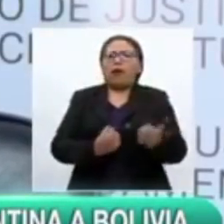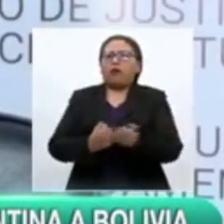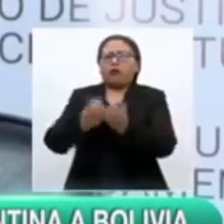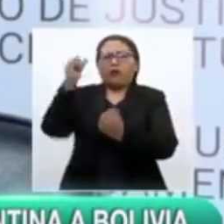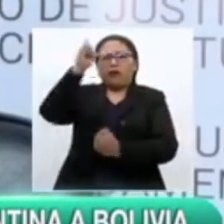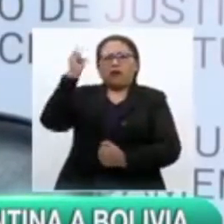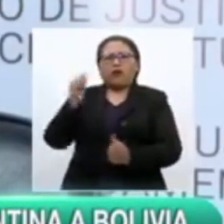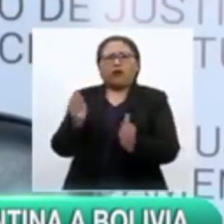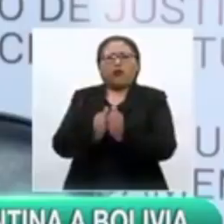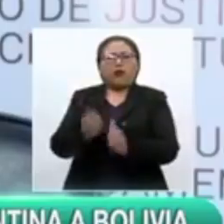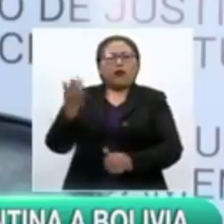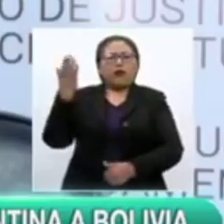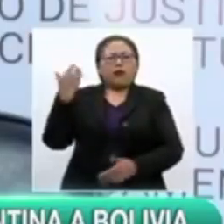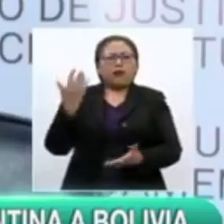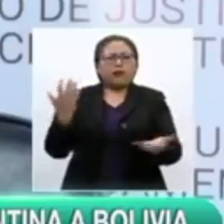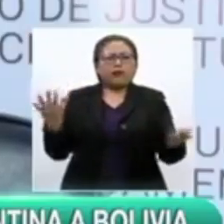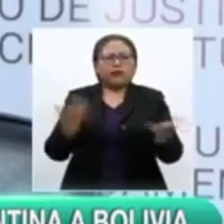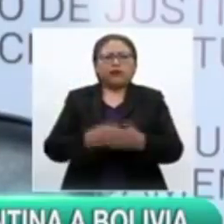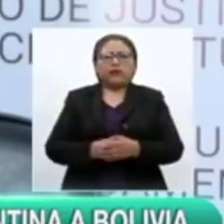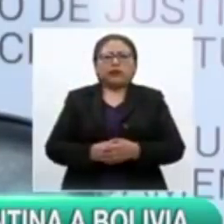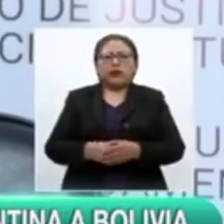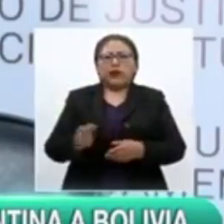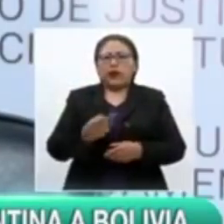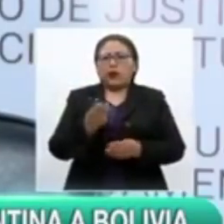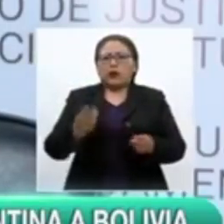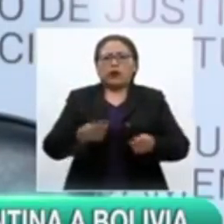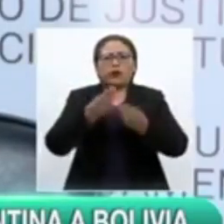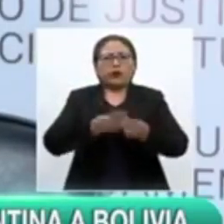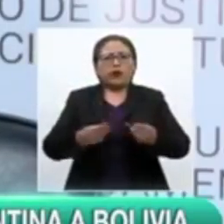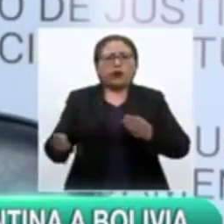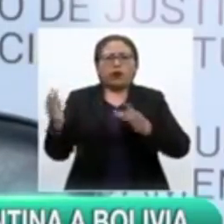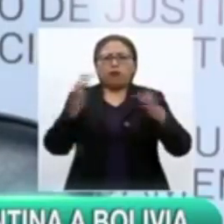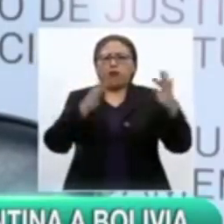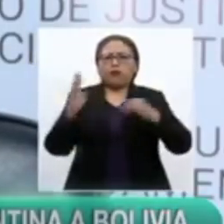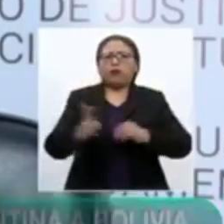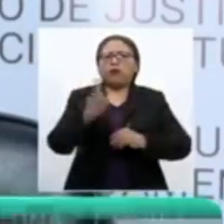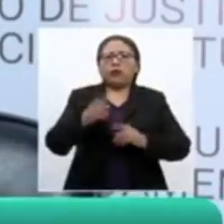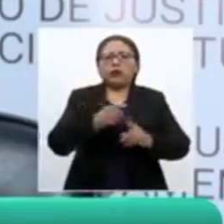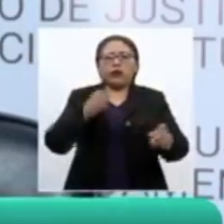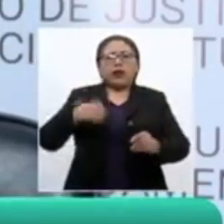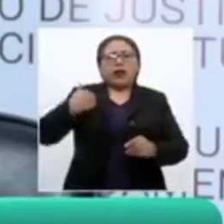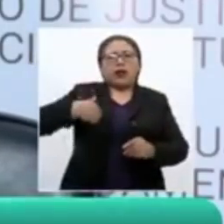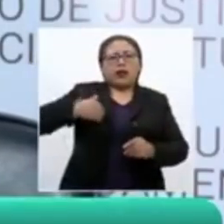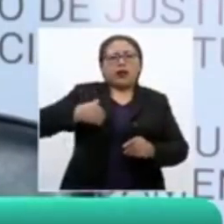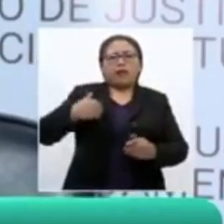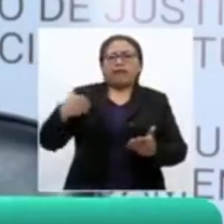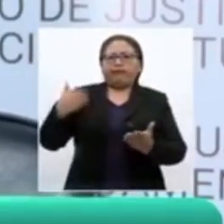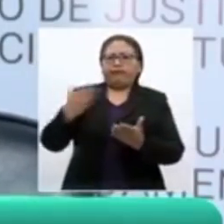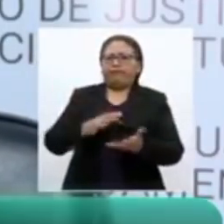ayer contra por el tráfico ilícito de armas de la Argentina con